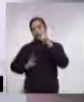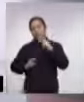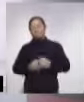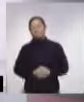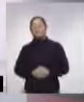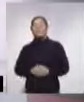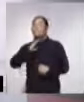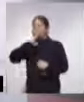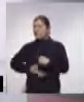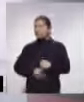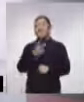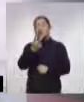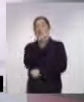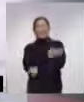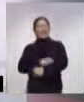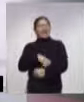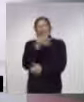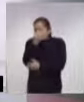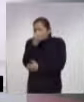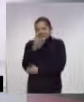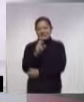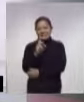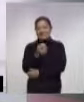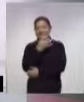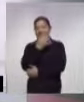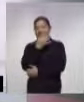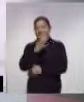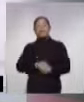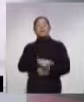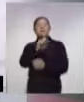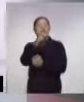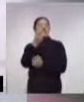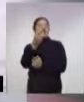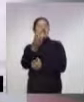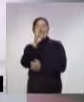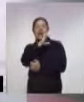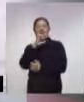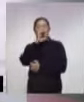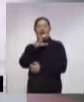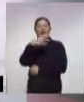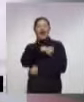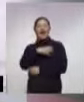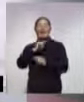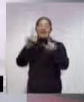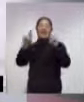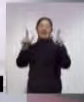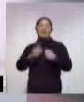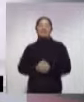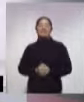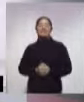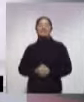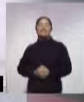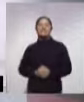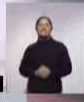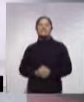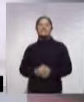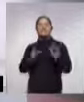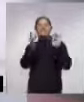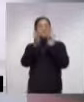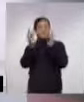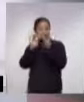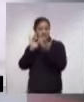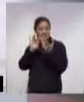Son las 2 de la tarde con casi 30 minutos, 23 grados la temperatura en Tlaxcala capital. Estamos